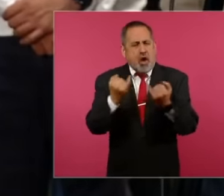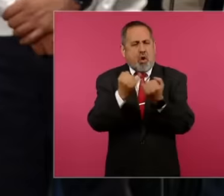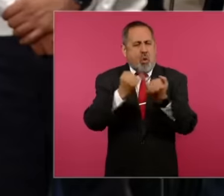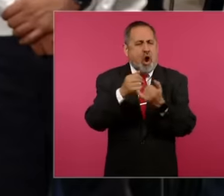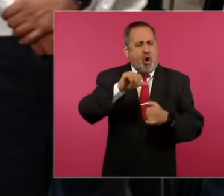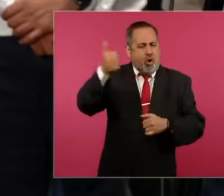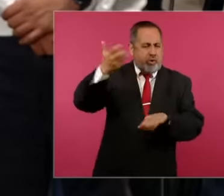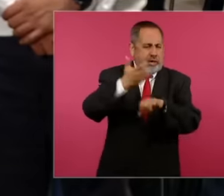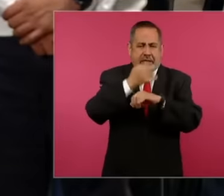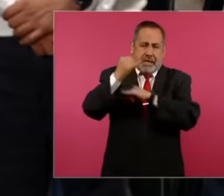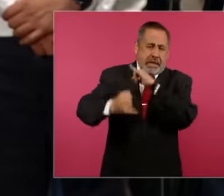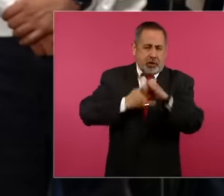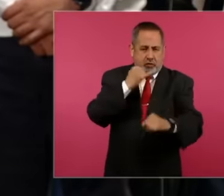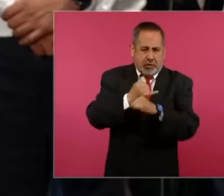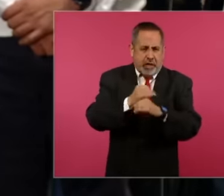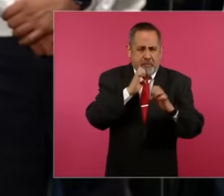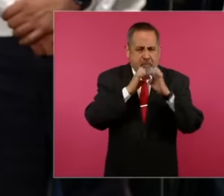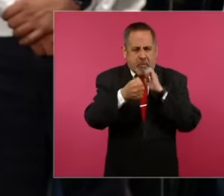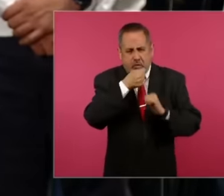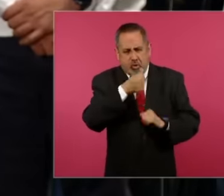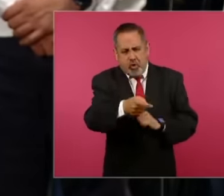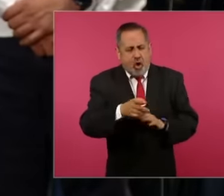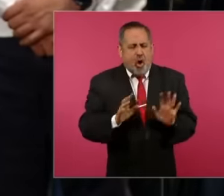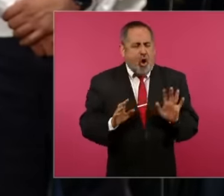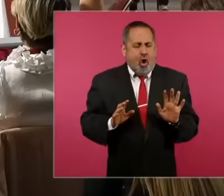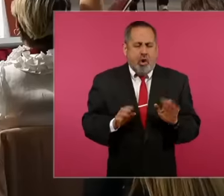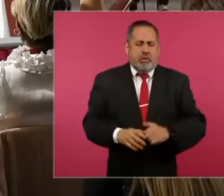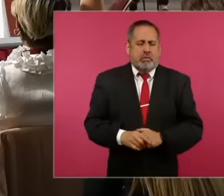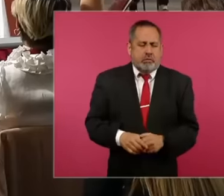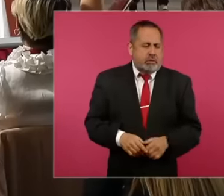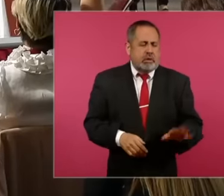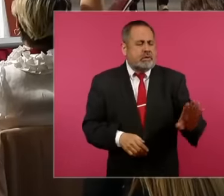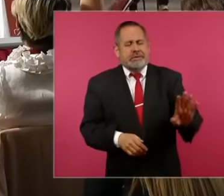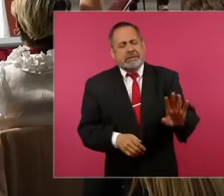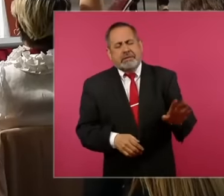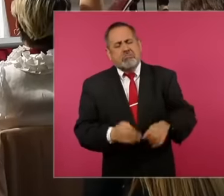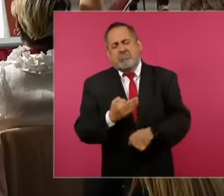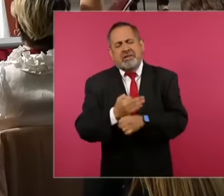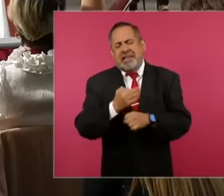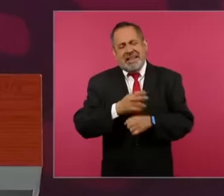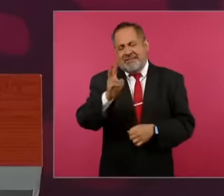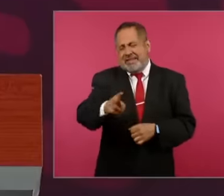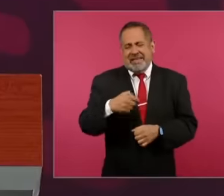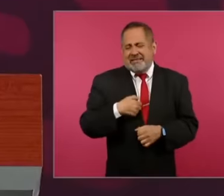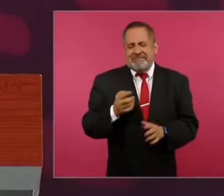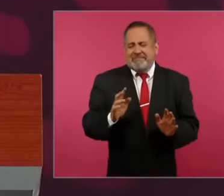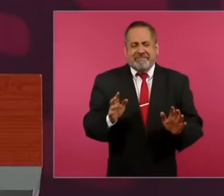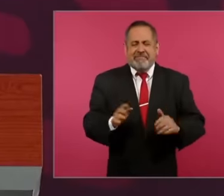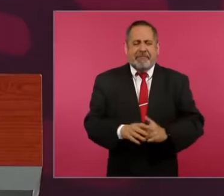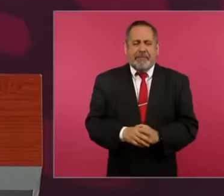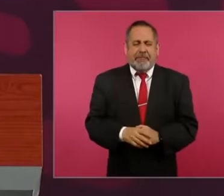hecho con medios internacionales? ¿O ahora ya no? Ahora no, no, la verdad es que